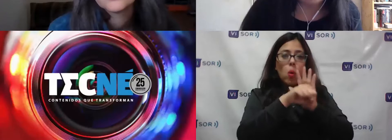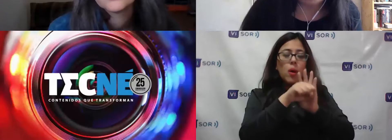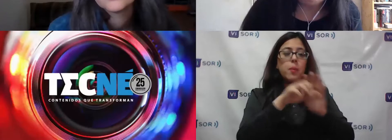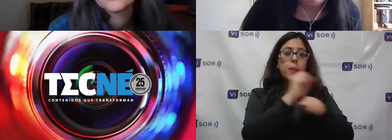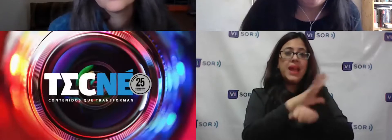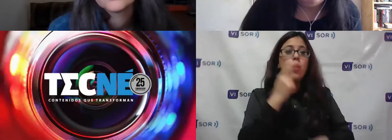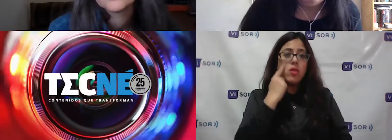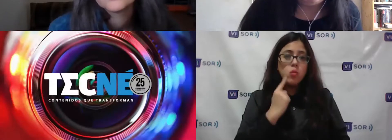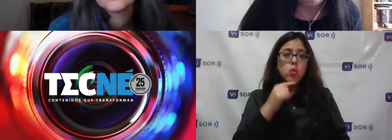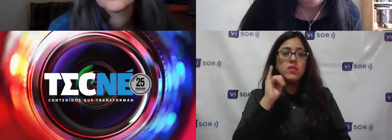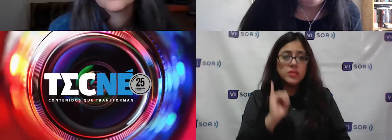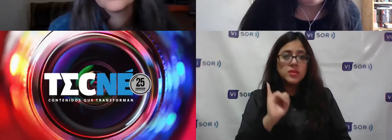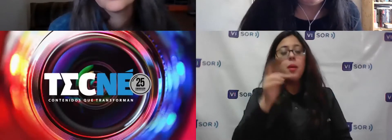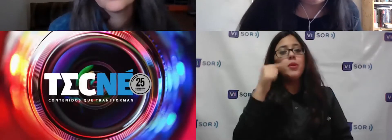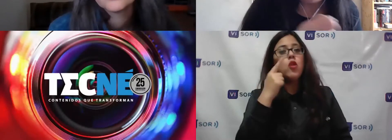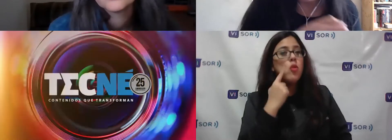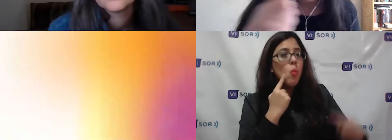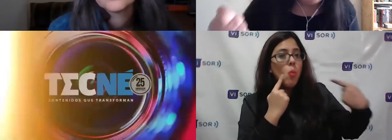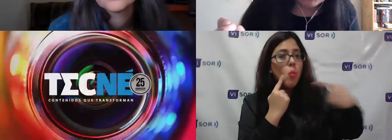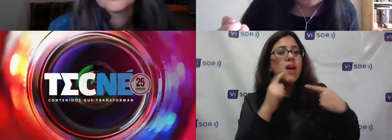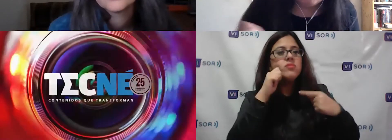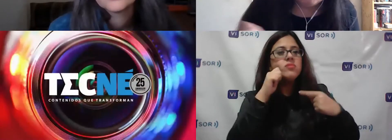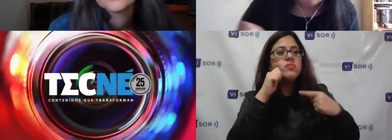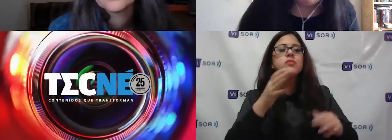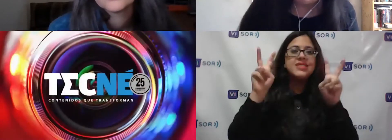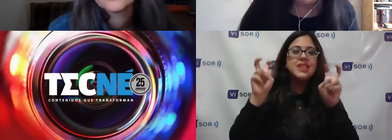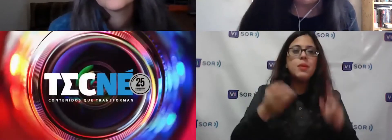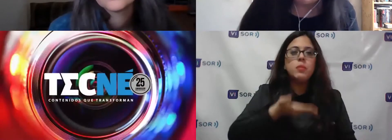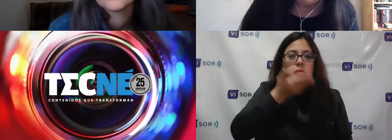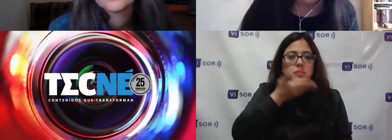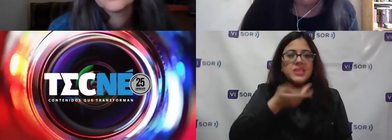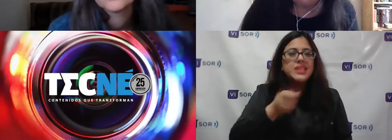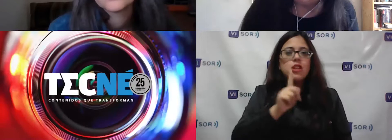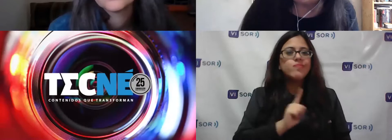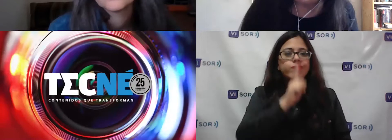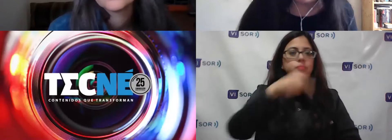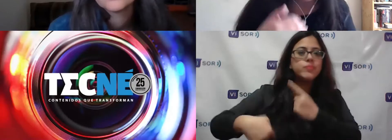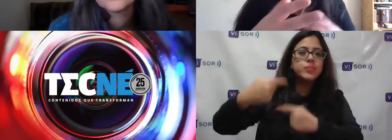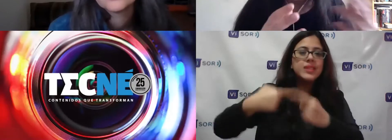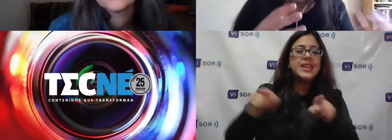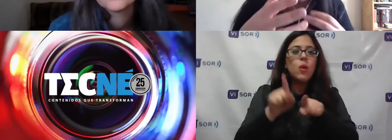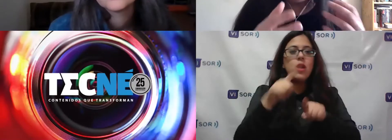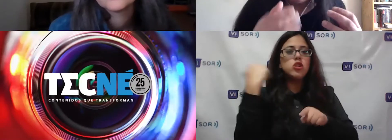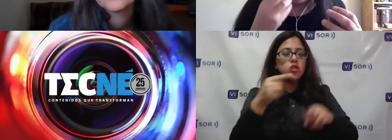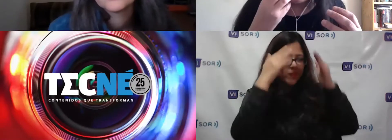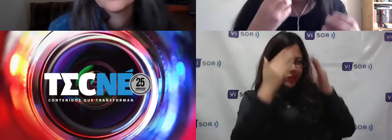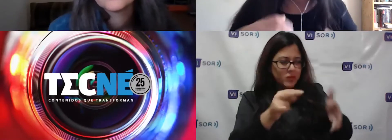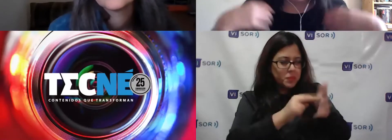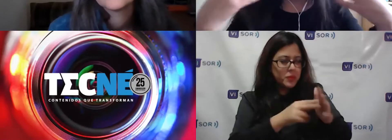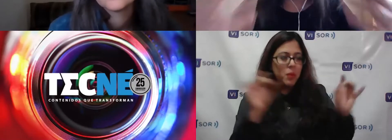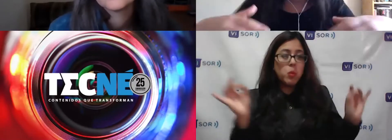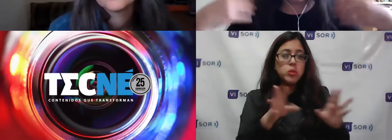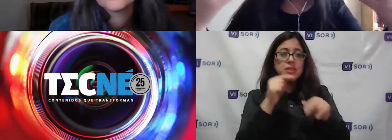película experimental requiere narraciones que no son tradicionales no estamos muy como con el conflicto central no lo estamos viendo bien